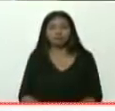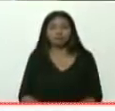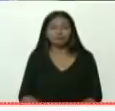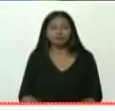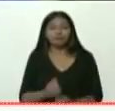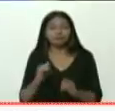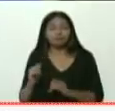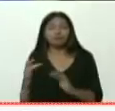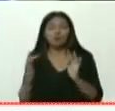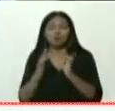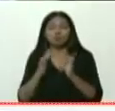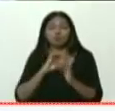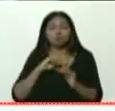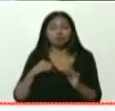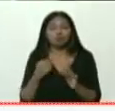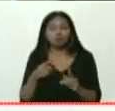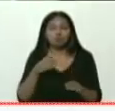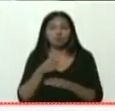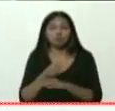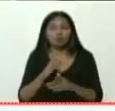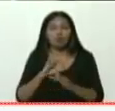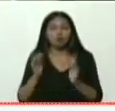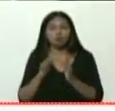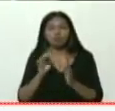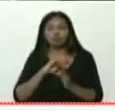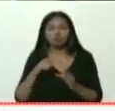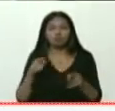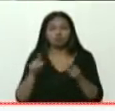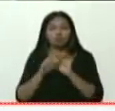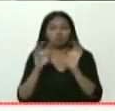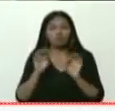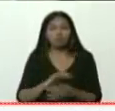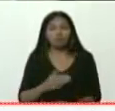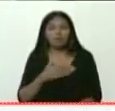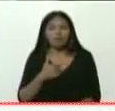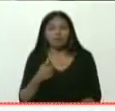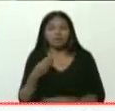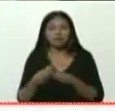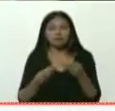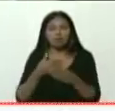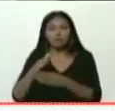nos contactó, mandó un contacto hacia mí, que